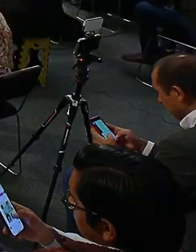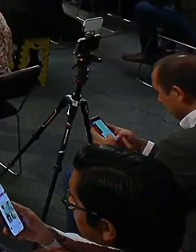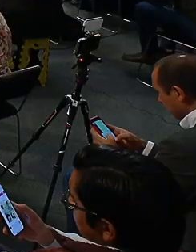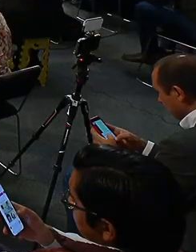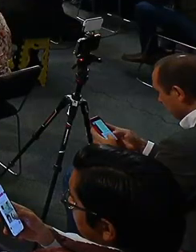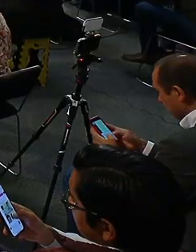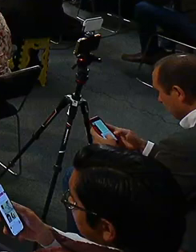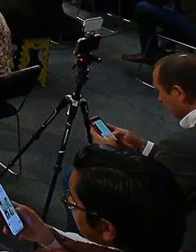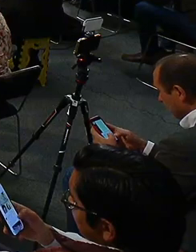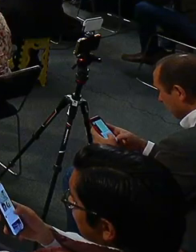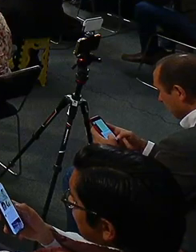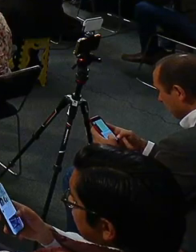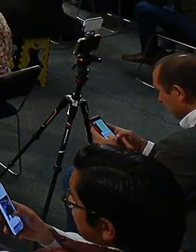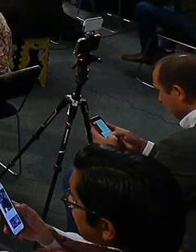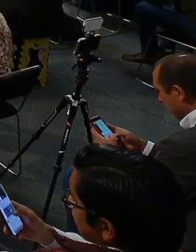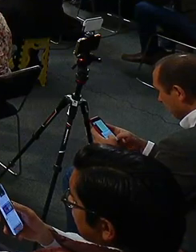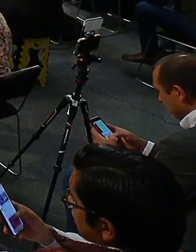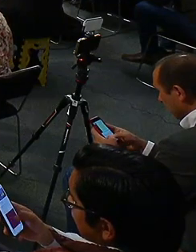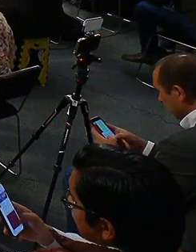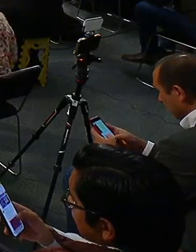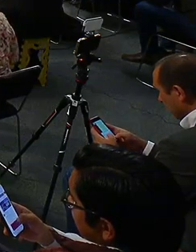¿Si habría capacidad para una planta?